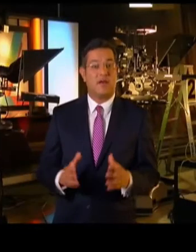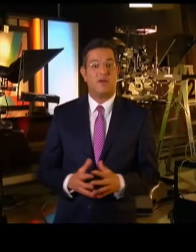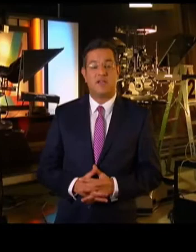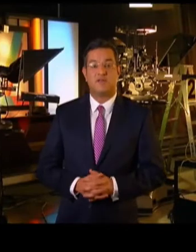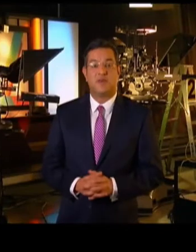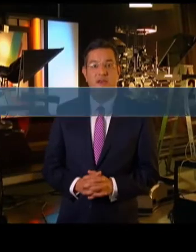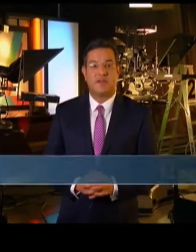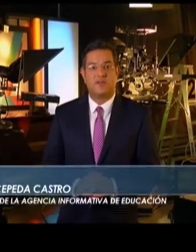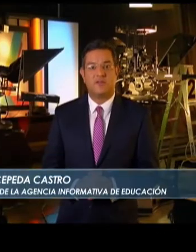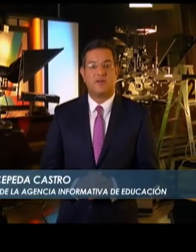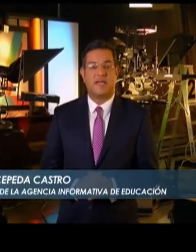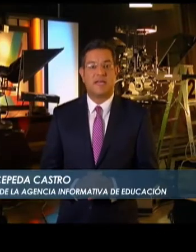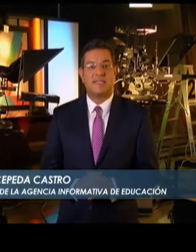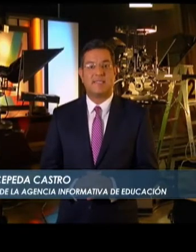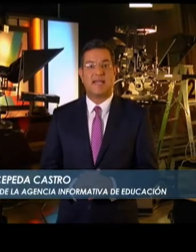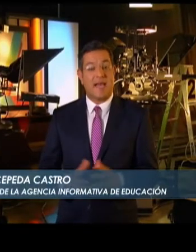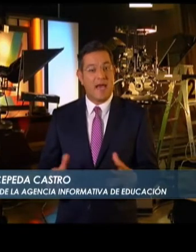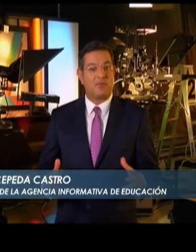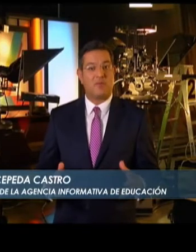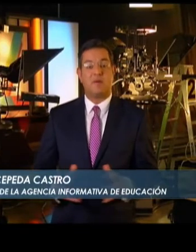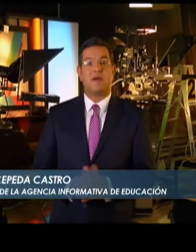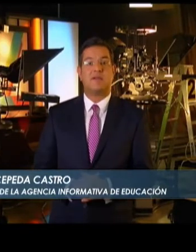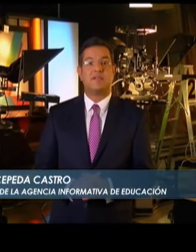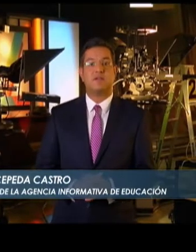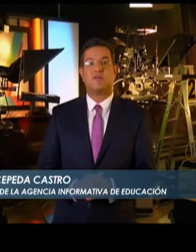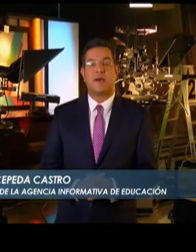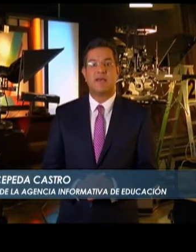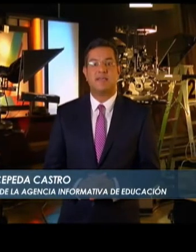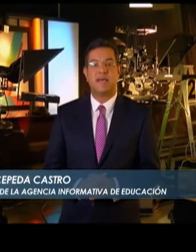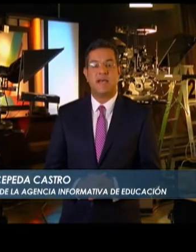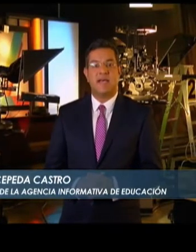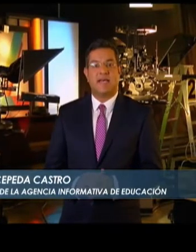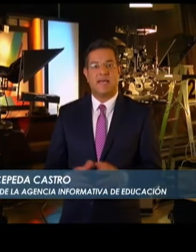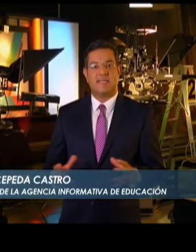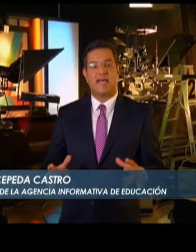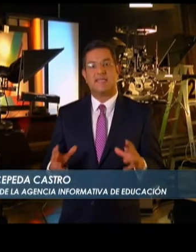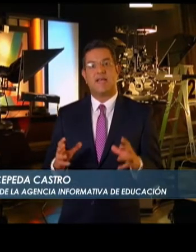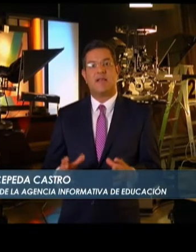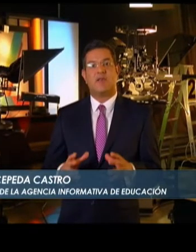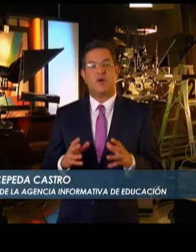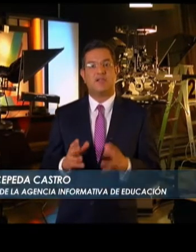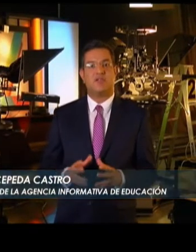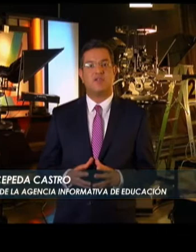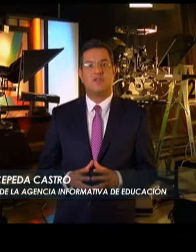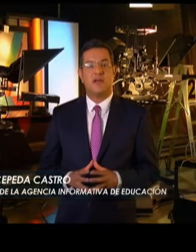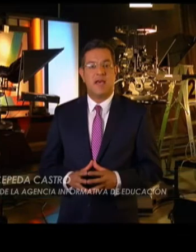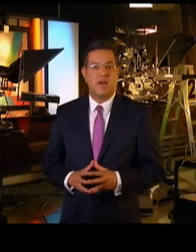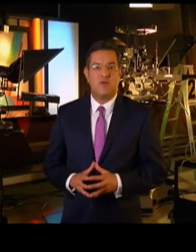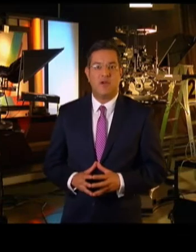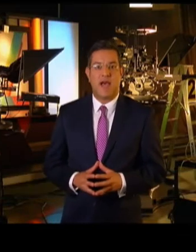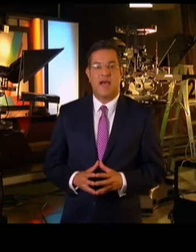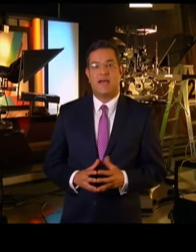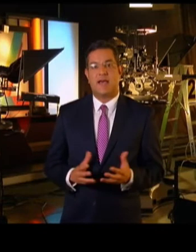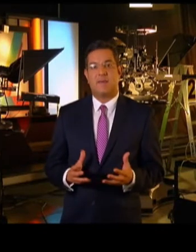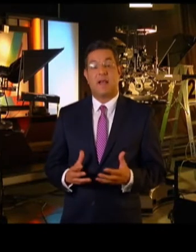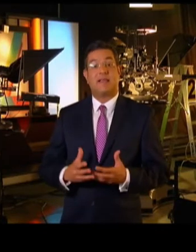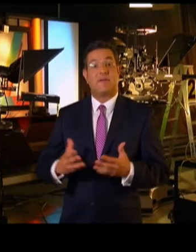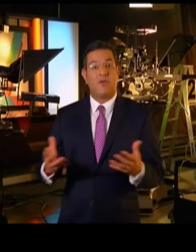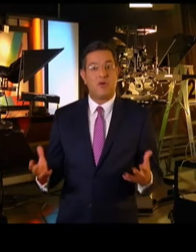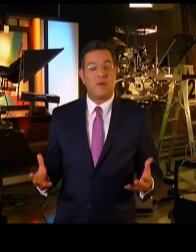proyecto innovador, es un proyecto que se crea por primera vez en nuestro país, que es hacer de la educación